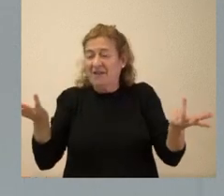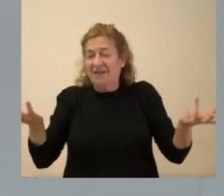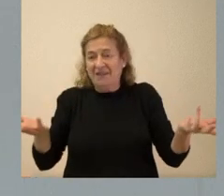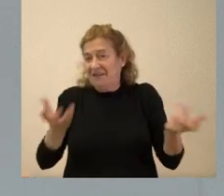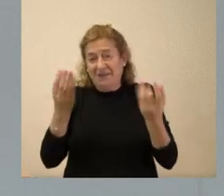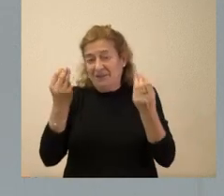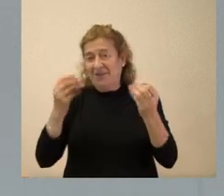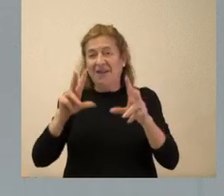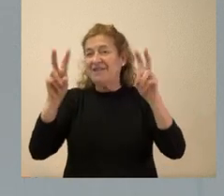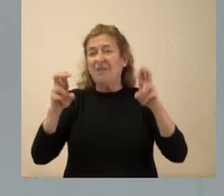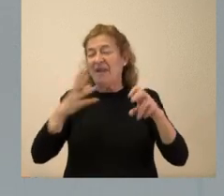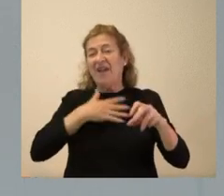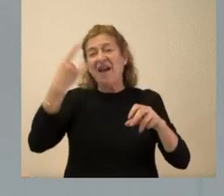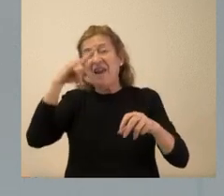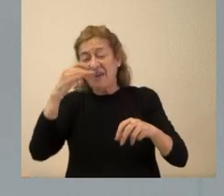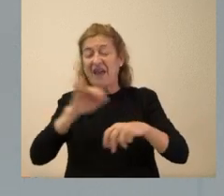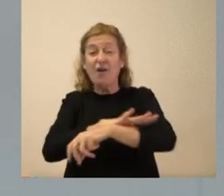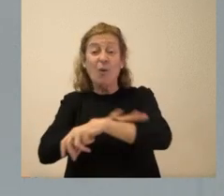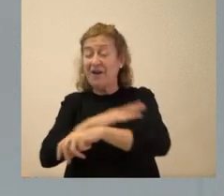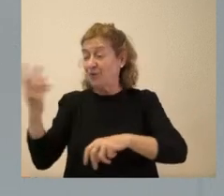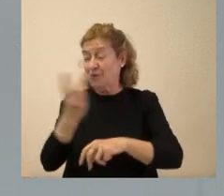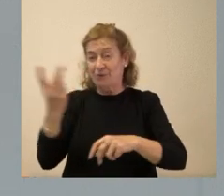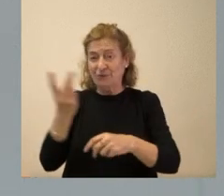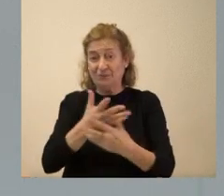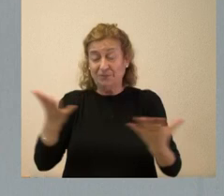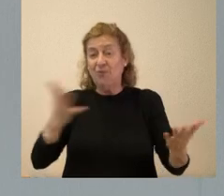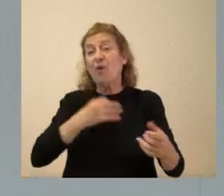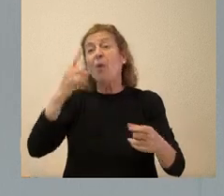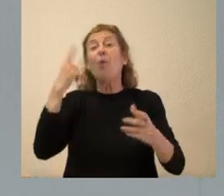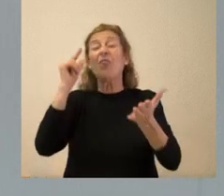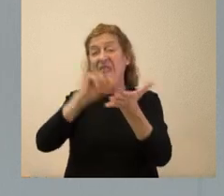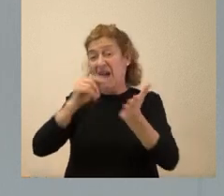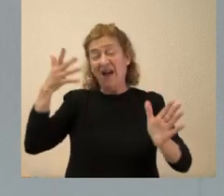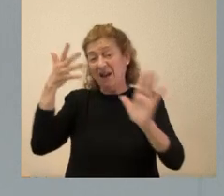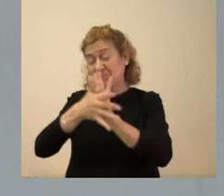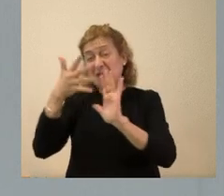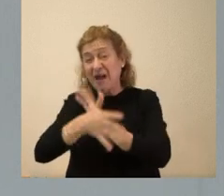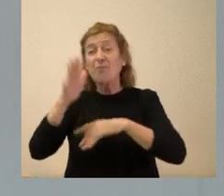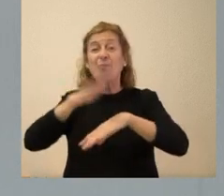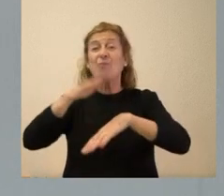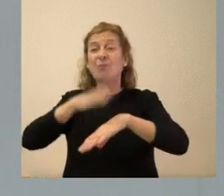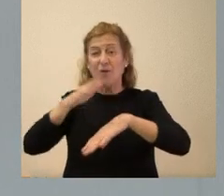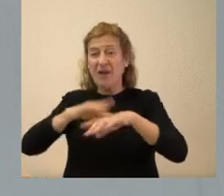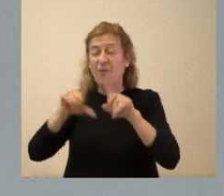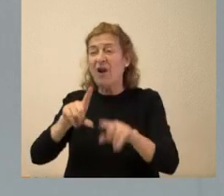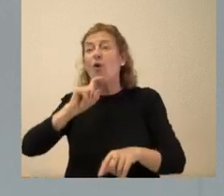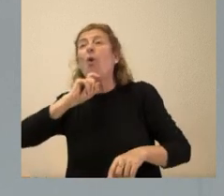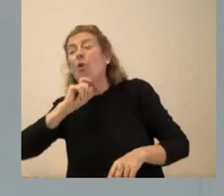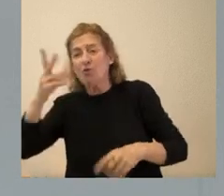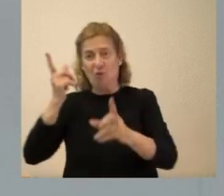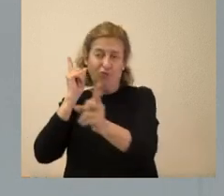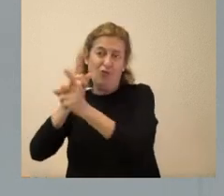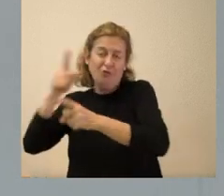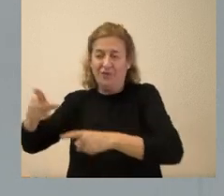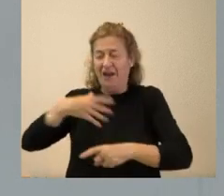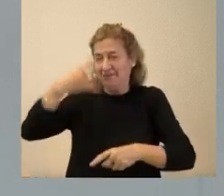hablar de la ganadería y hablar del gobierno tendrían un día que explicar por qué esa animadversión contra los ganaderos de